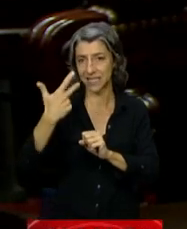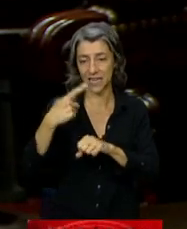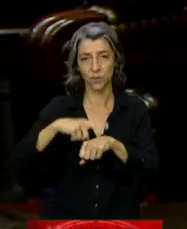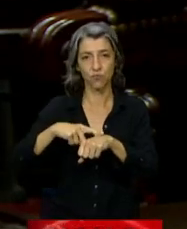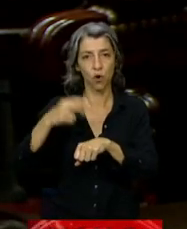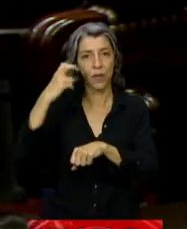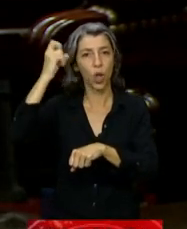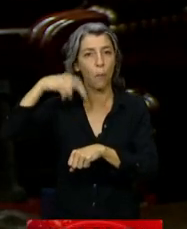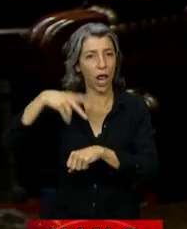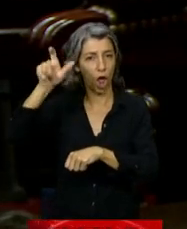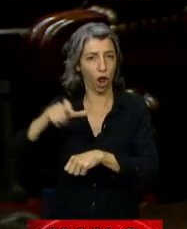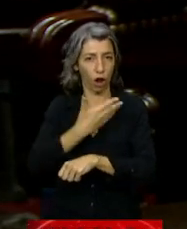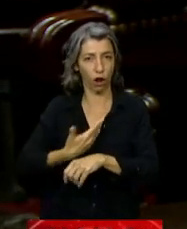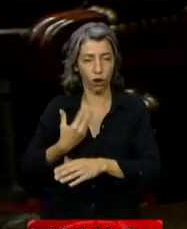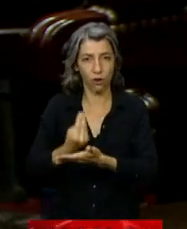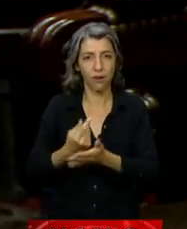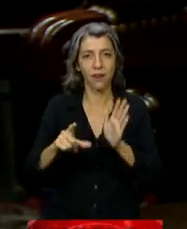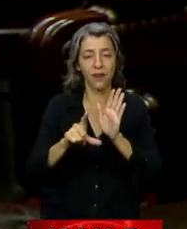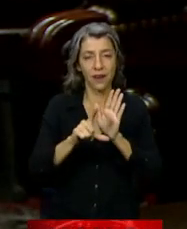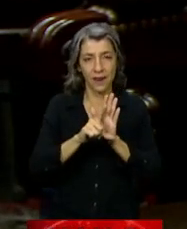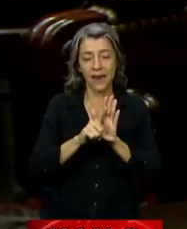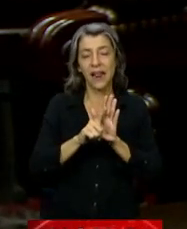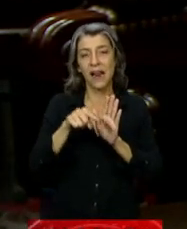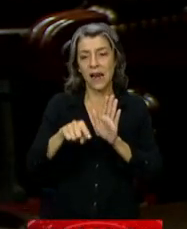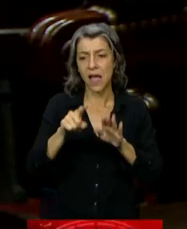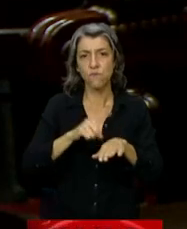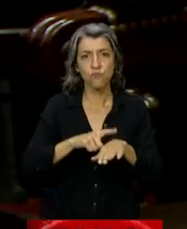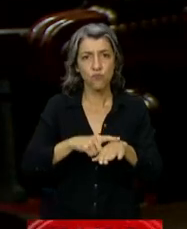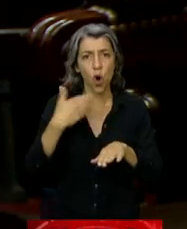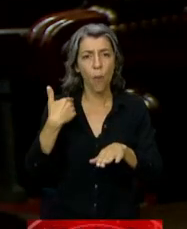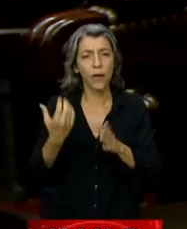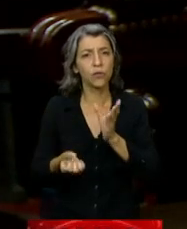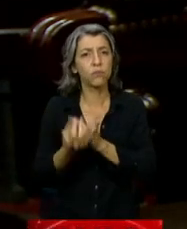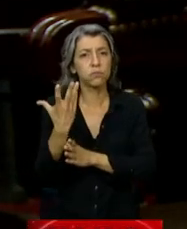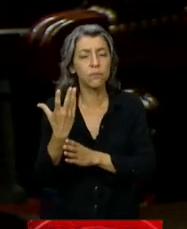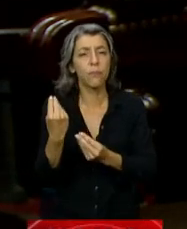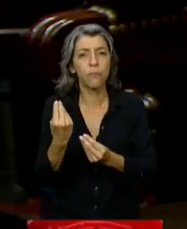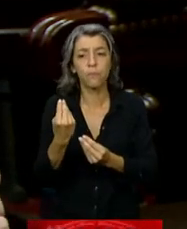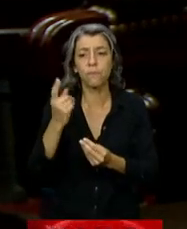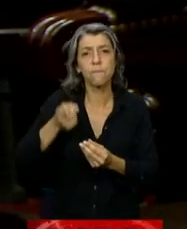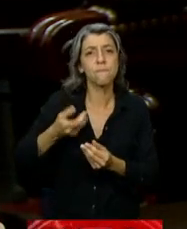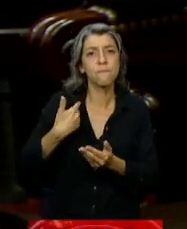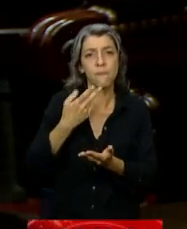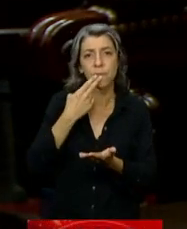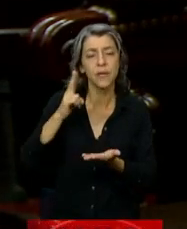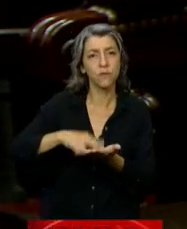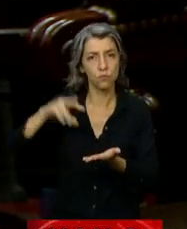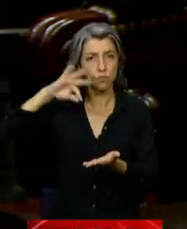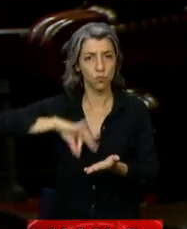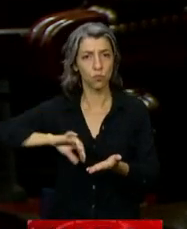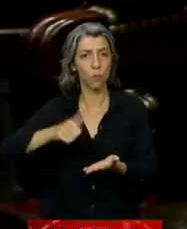la ley 20.628, que establece el impuesto a las ganancias para los altos